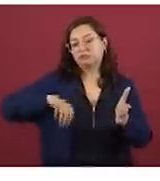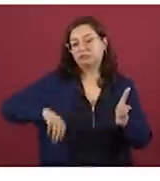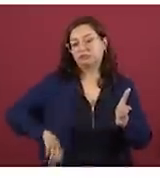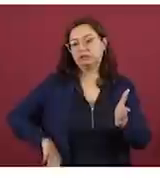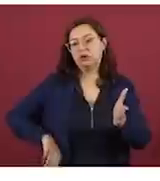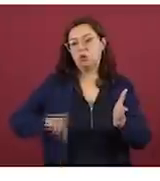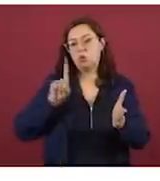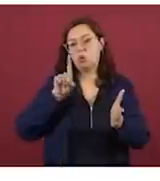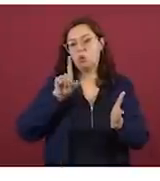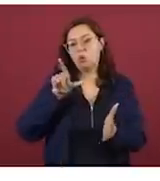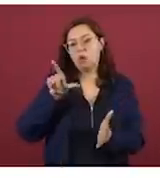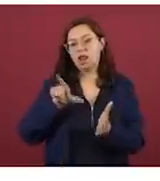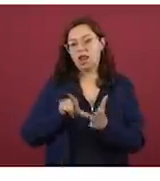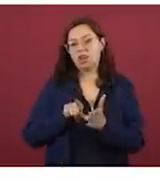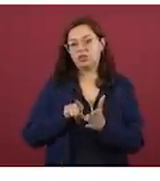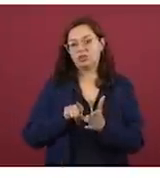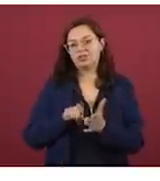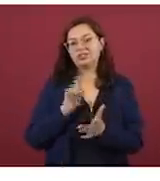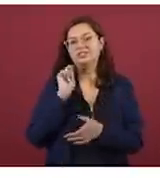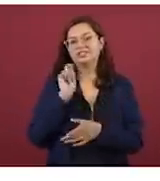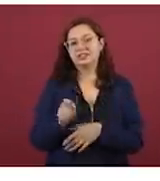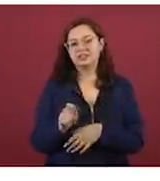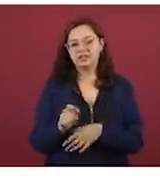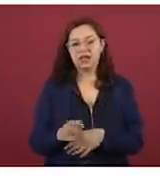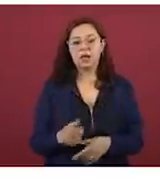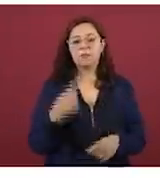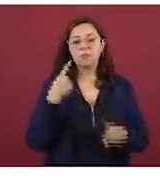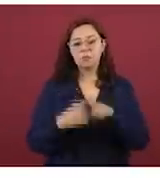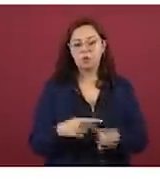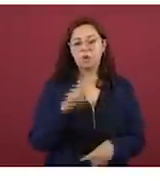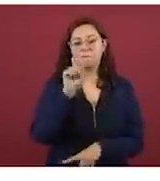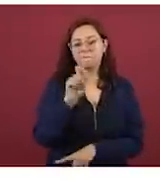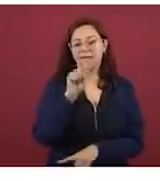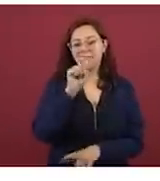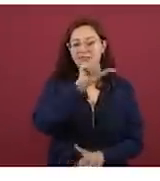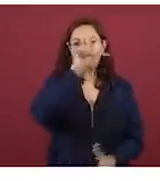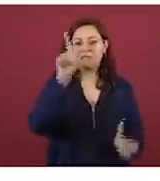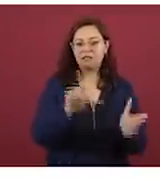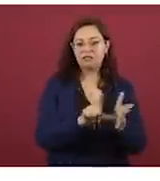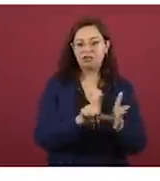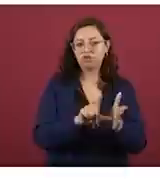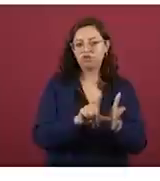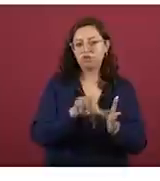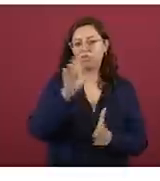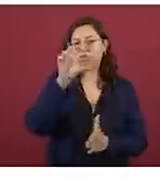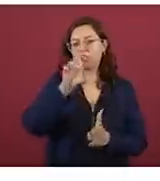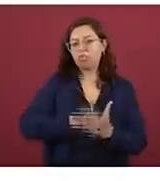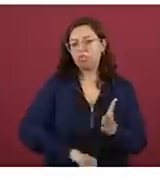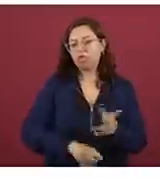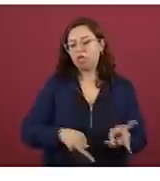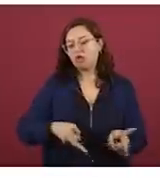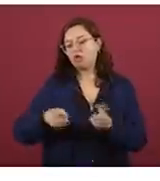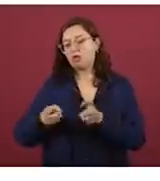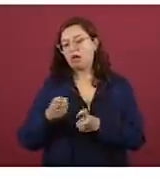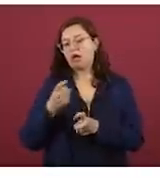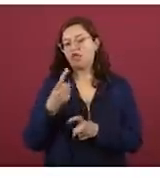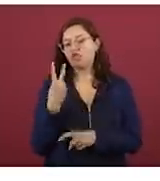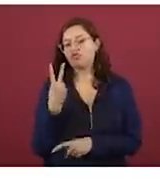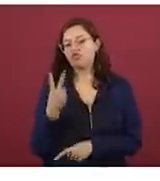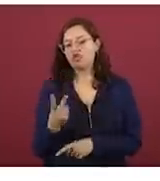1 litro 392 mililitros. Esto es lo que le falta a cada 20 litros. Estamos hablando de un porcentaje cercano